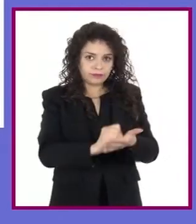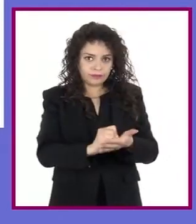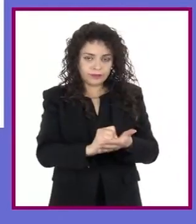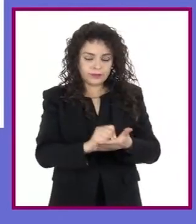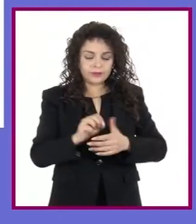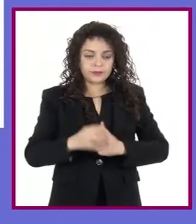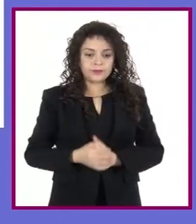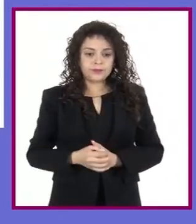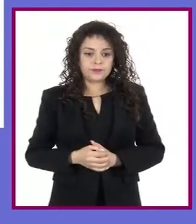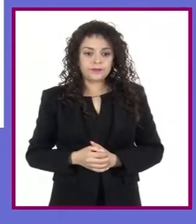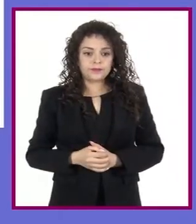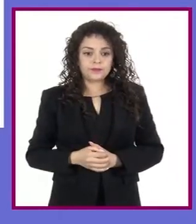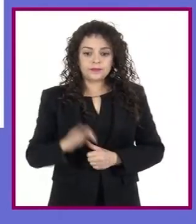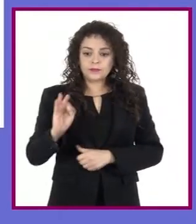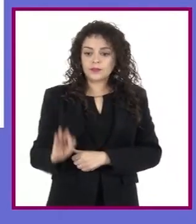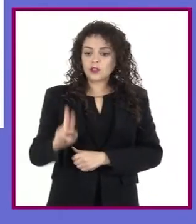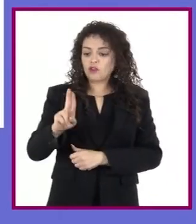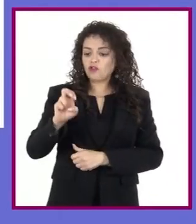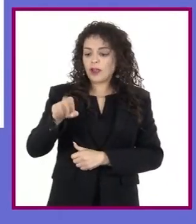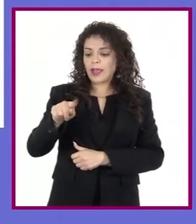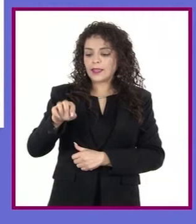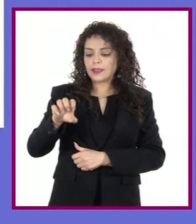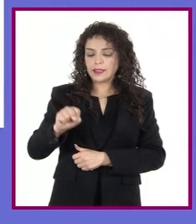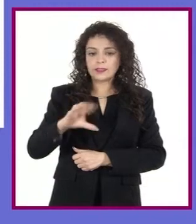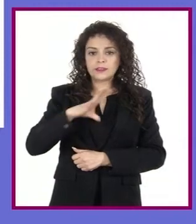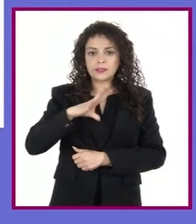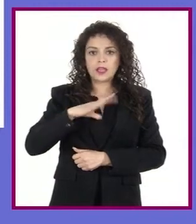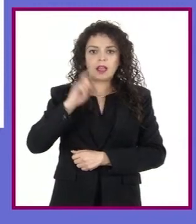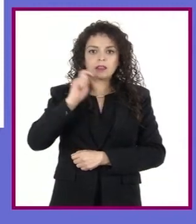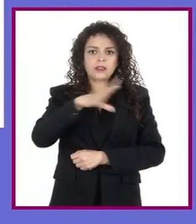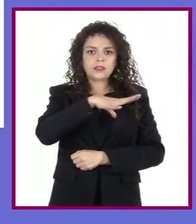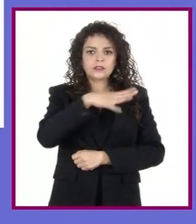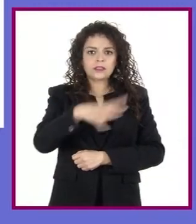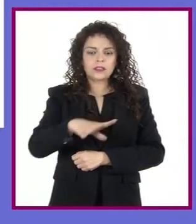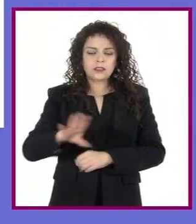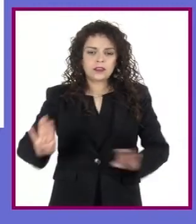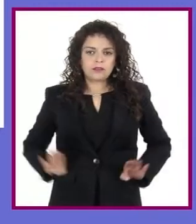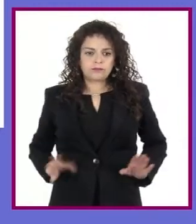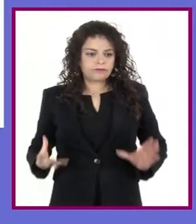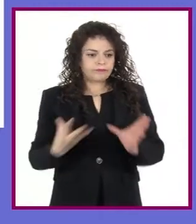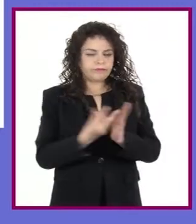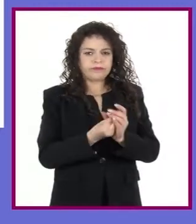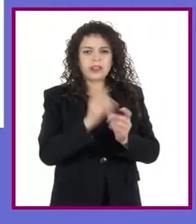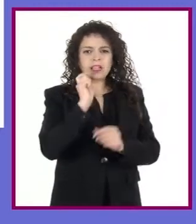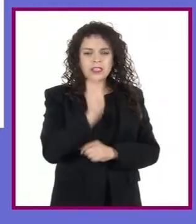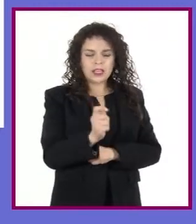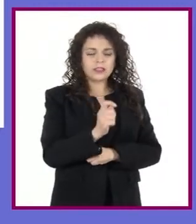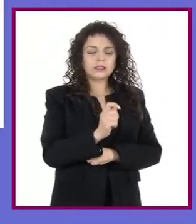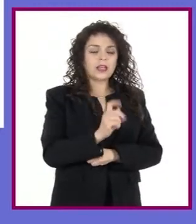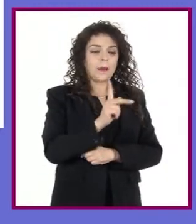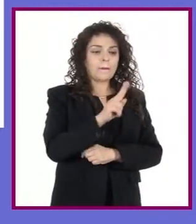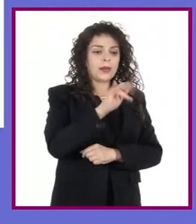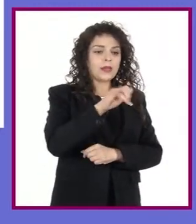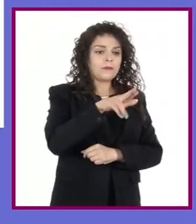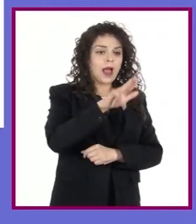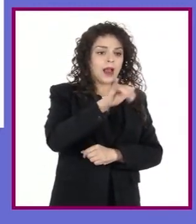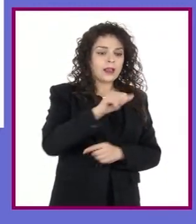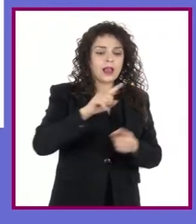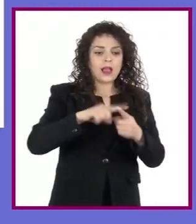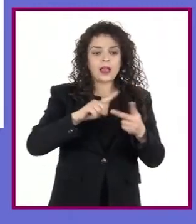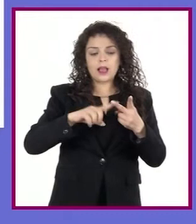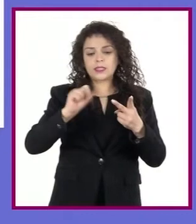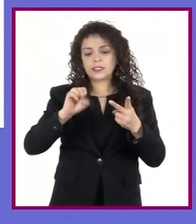Las fuentes se pueden clasificar de manera muy general en fuentes primarias y fuentes secundarias, es decir, las